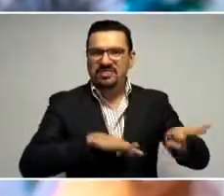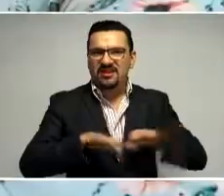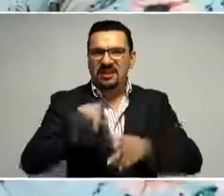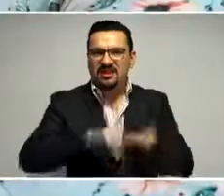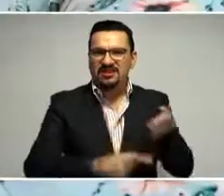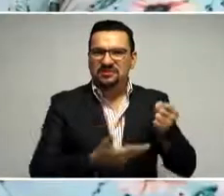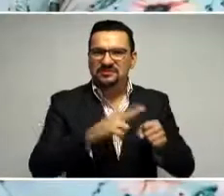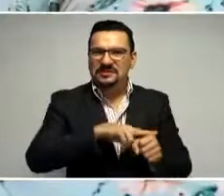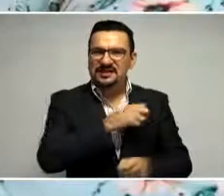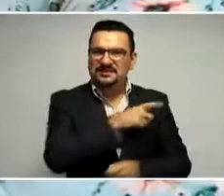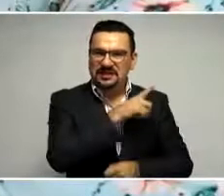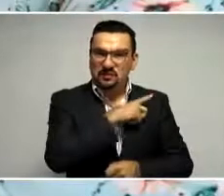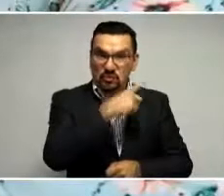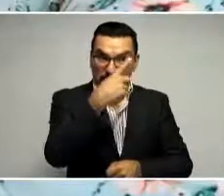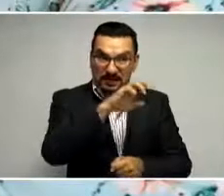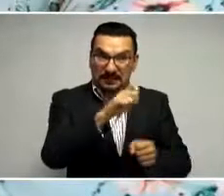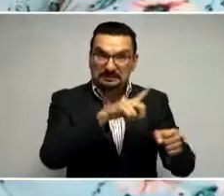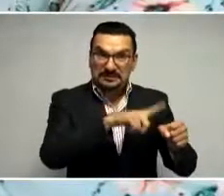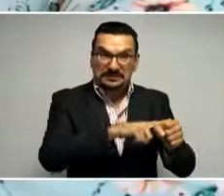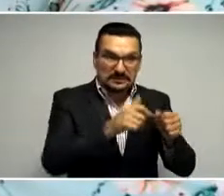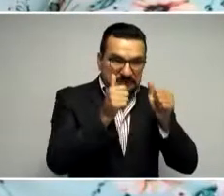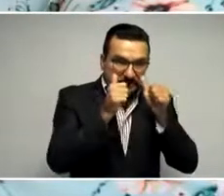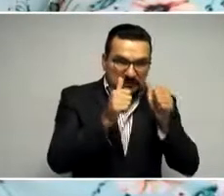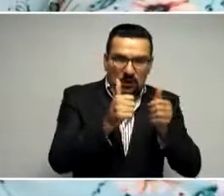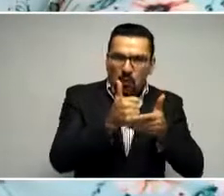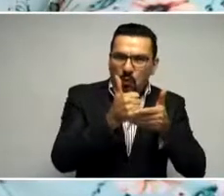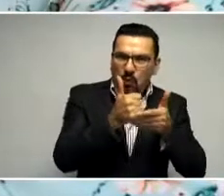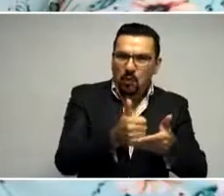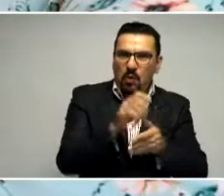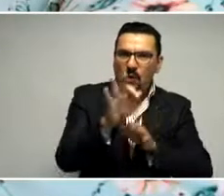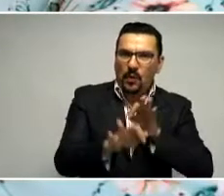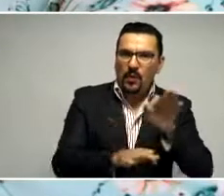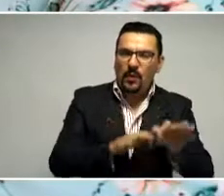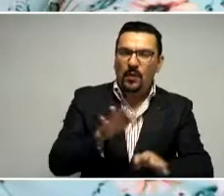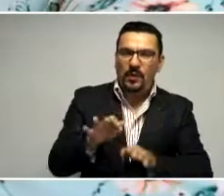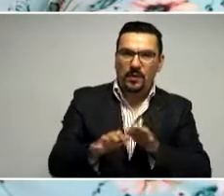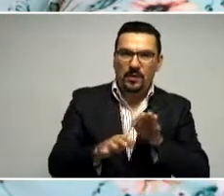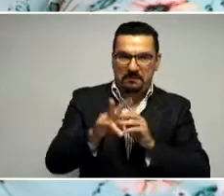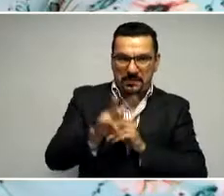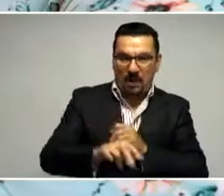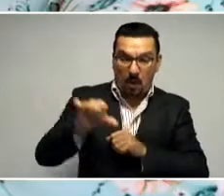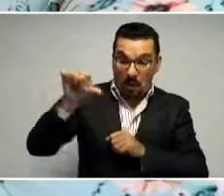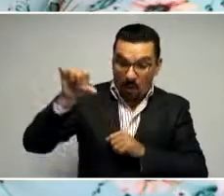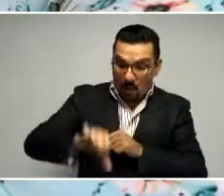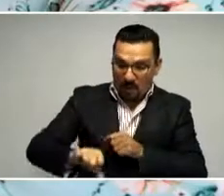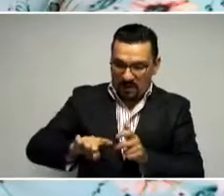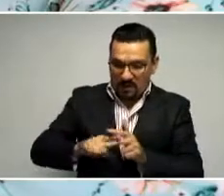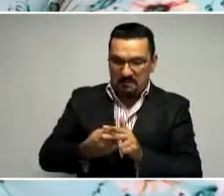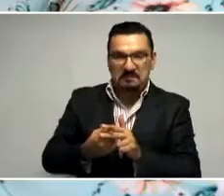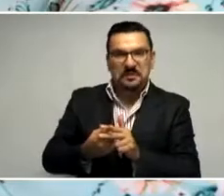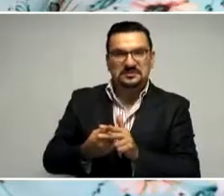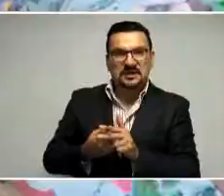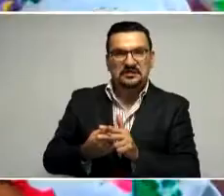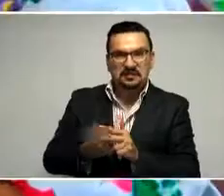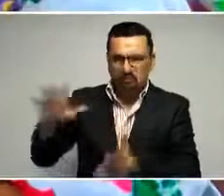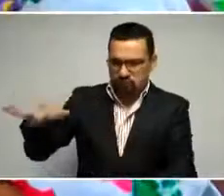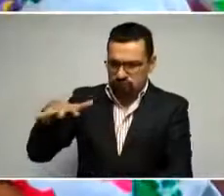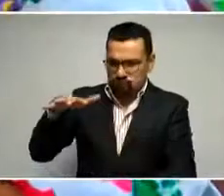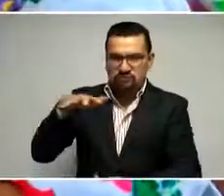para su especial atención y se están, y empezamos el día de hoy, entregando